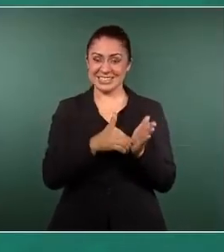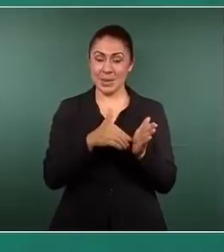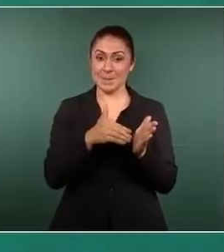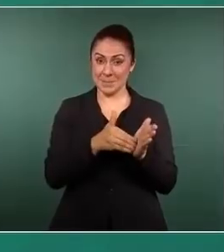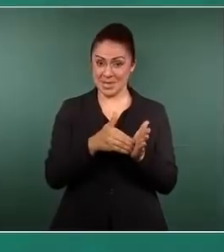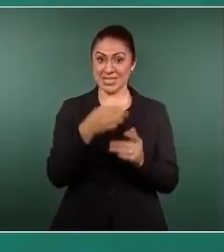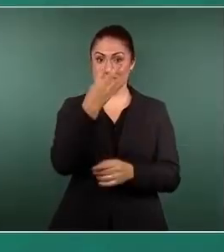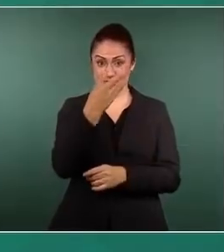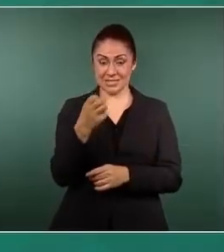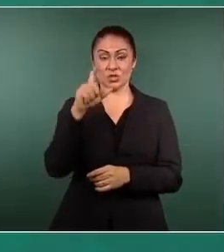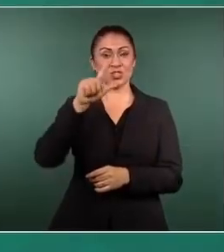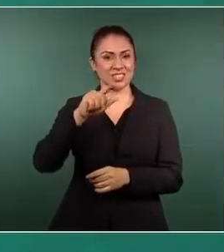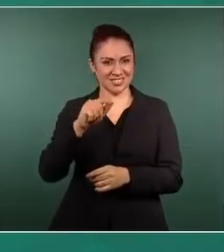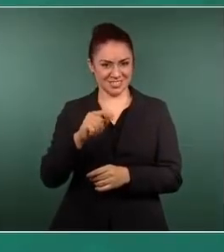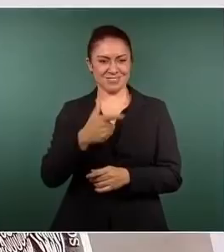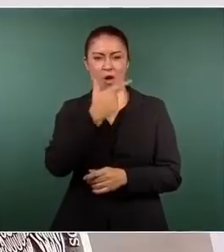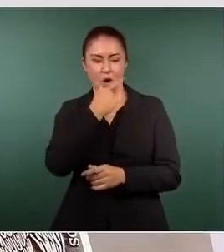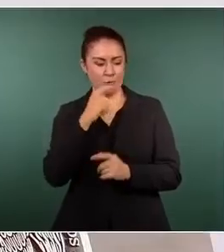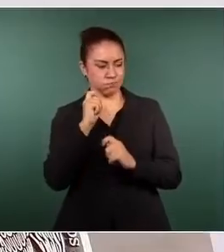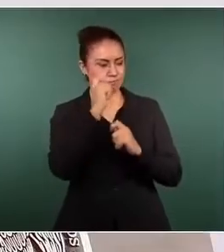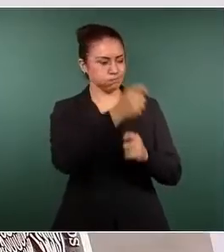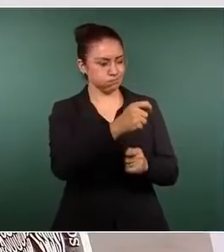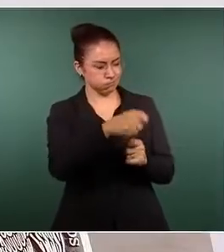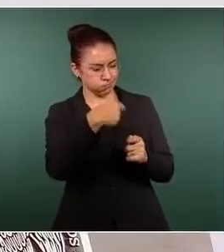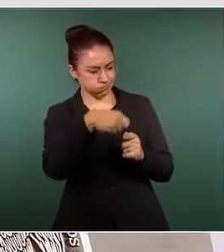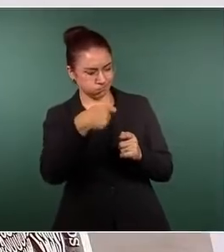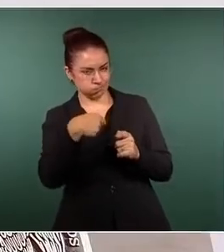370 pescadores